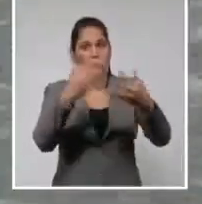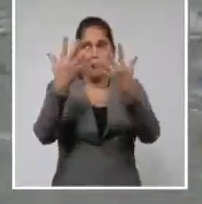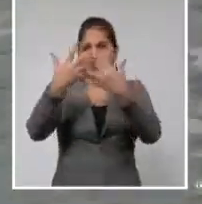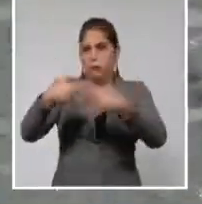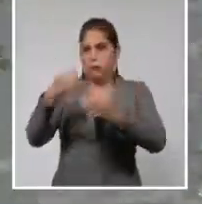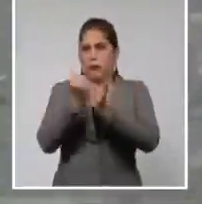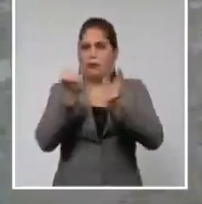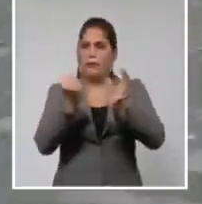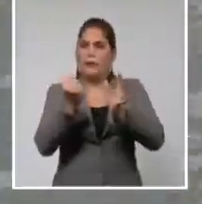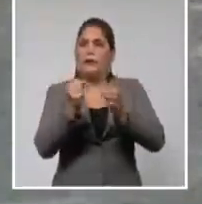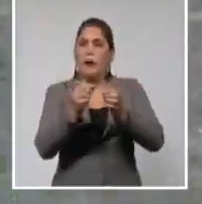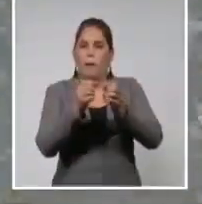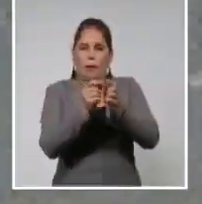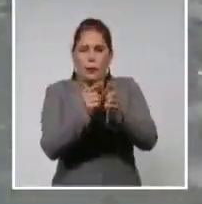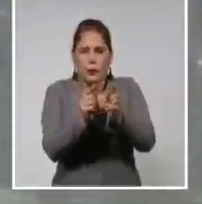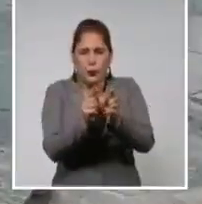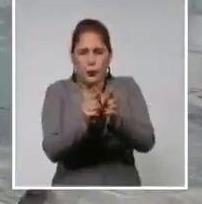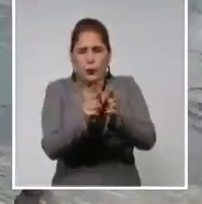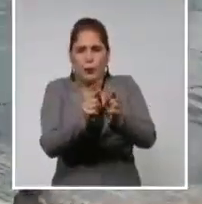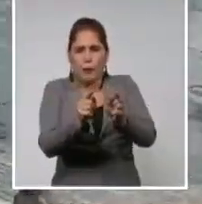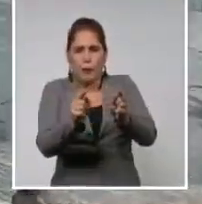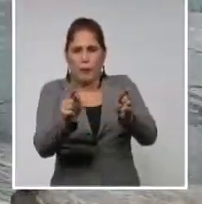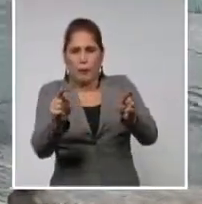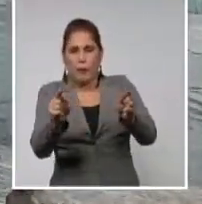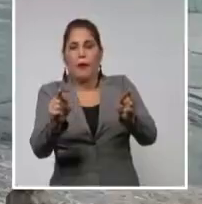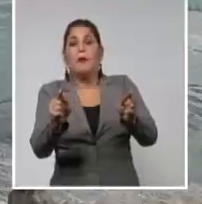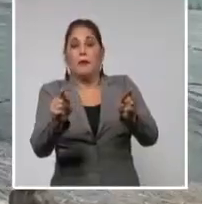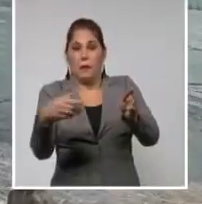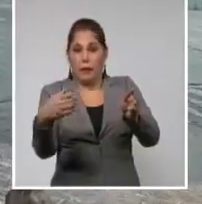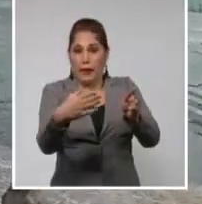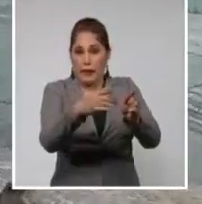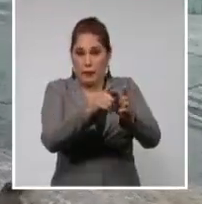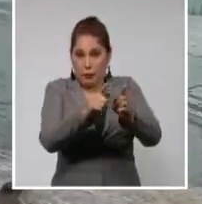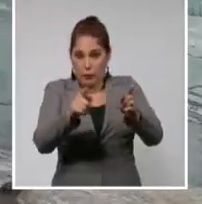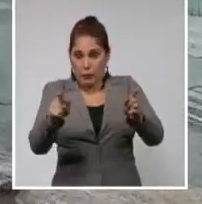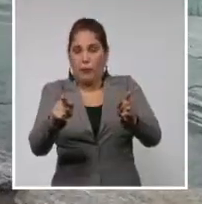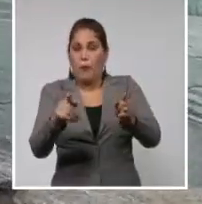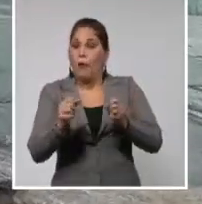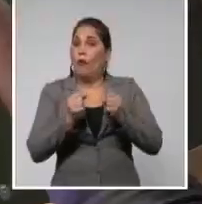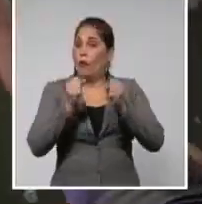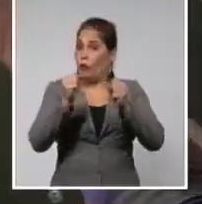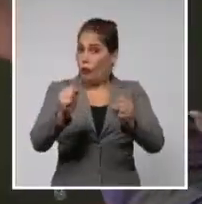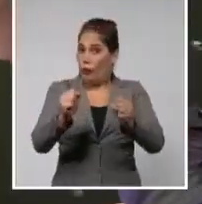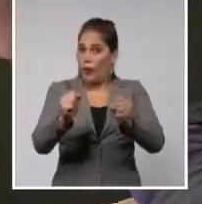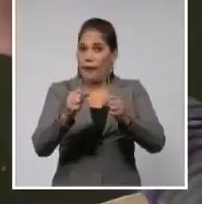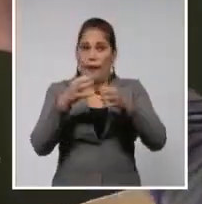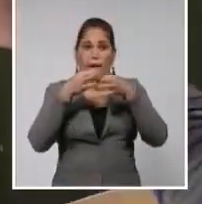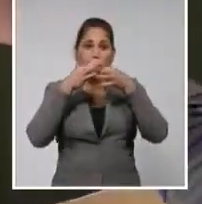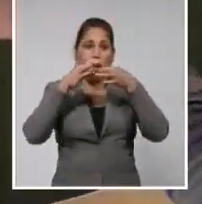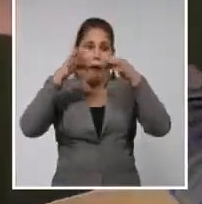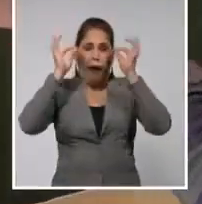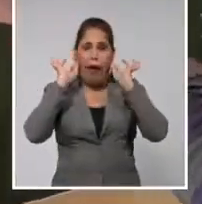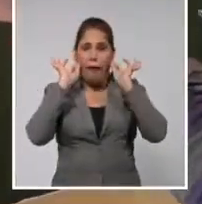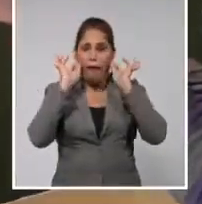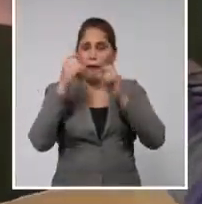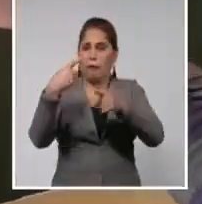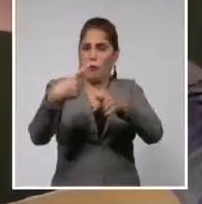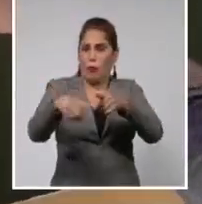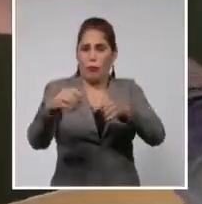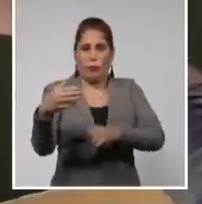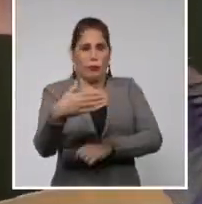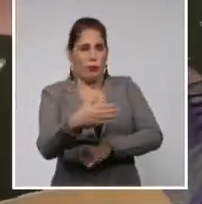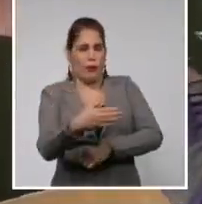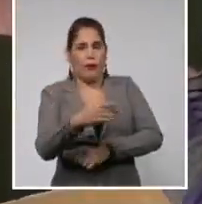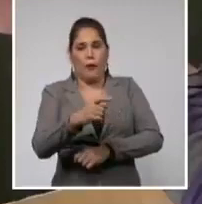siembra de alevines para los cultivos extensivos de ciprínidos y los intensivos de alclaria y la tilapia. En Santi